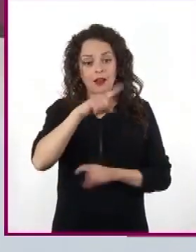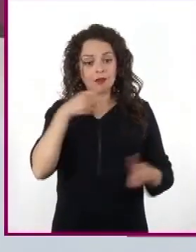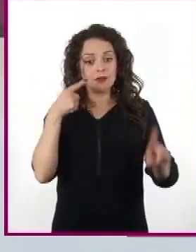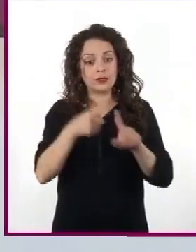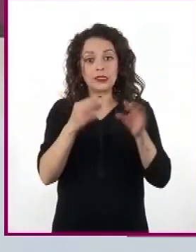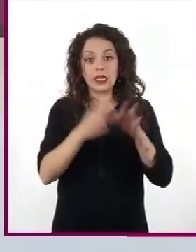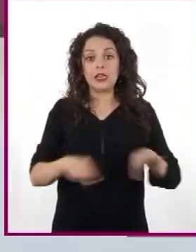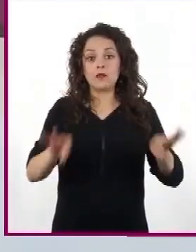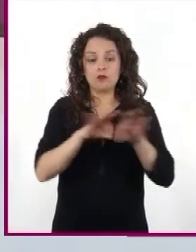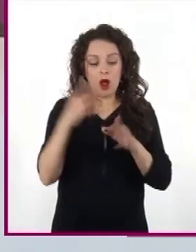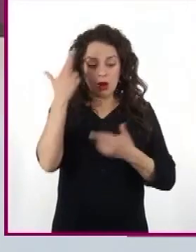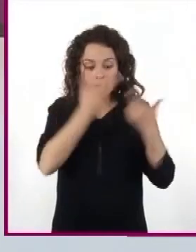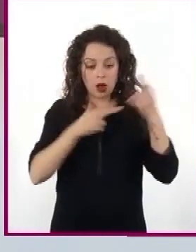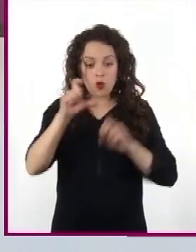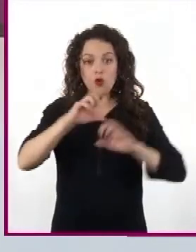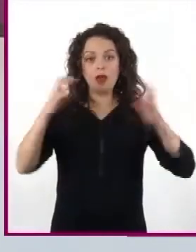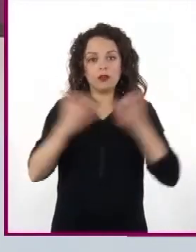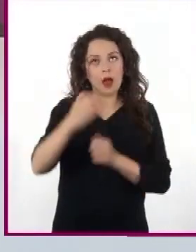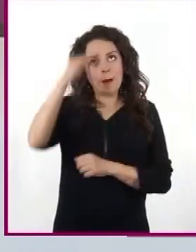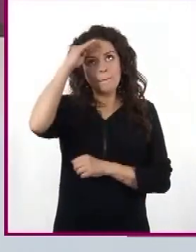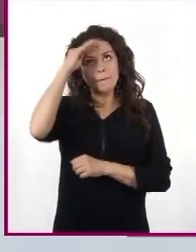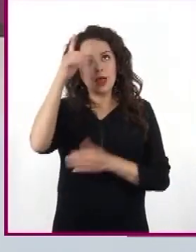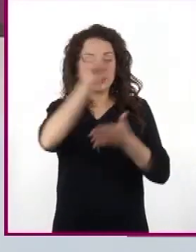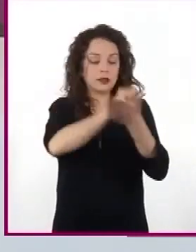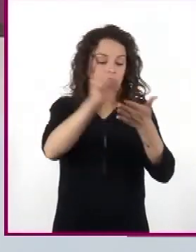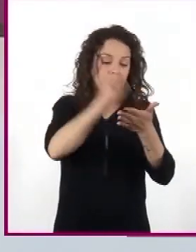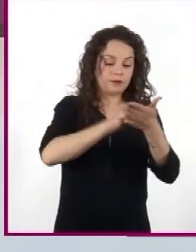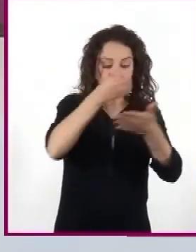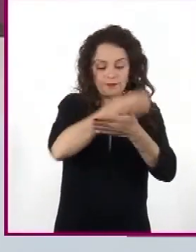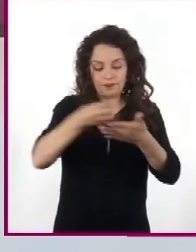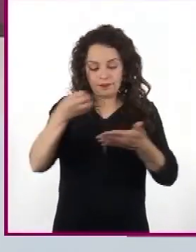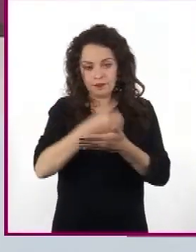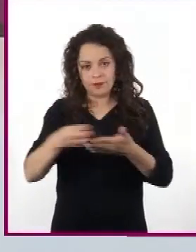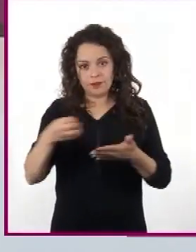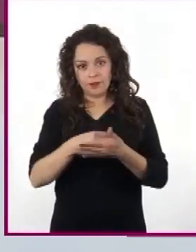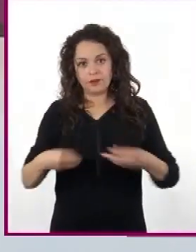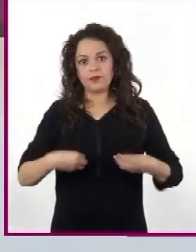debemos revisar al momento de pensar en la cronología de una biografía.